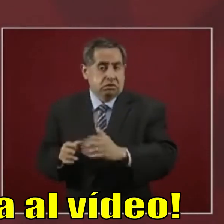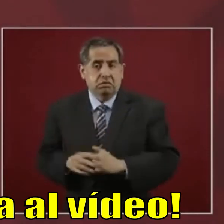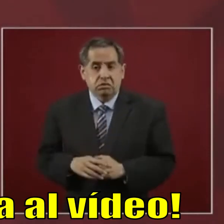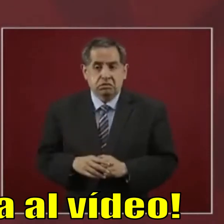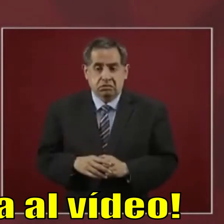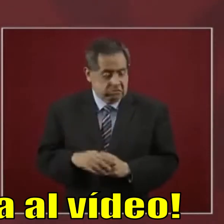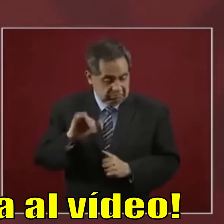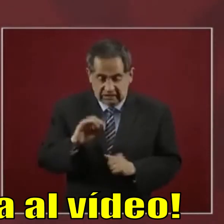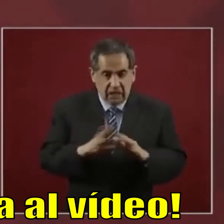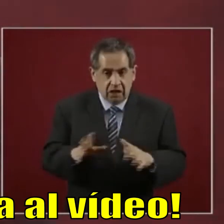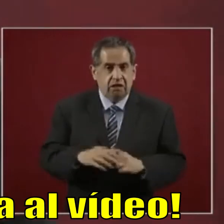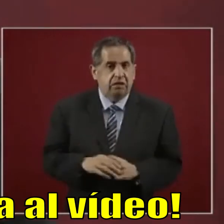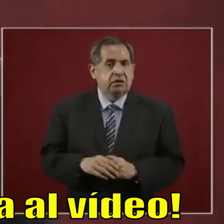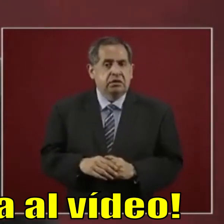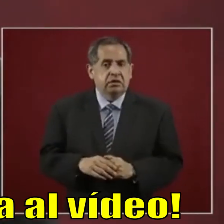Yo